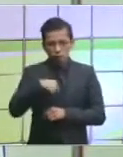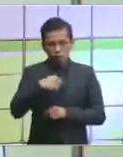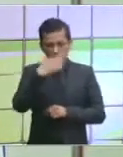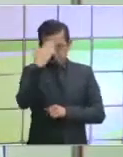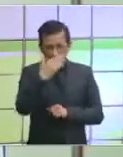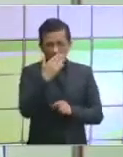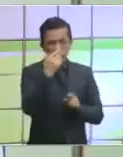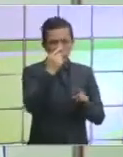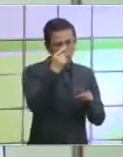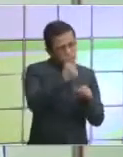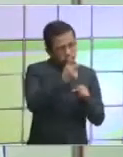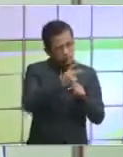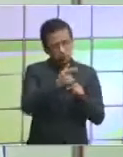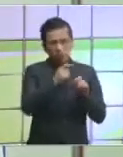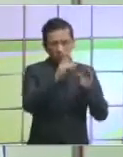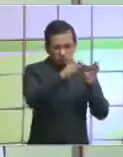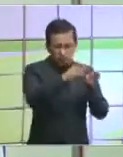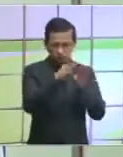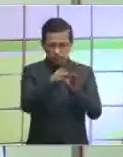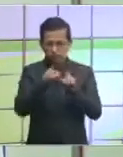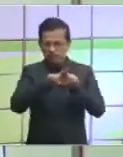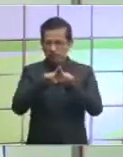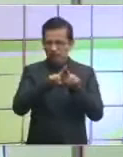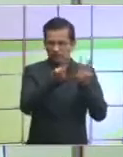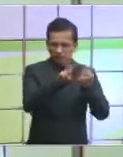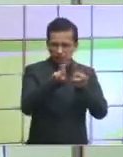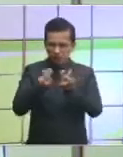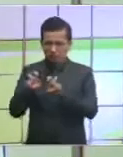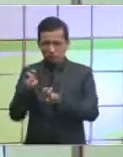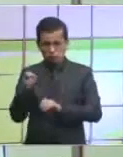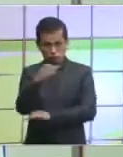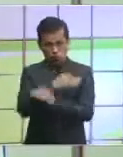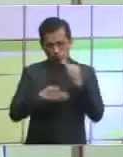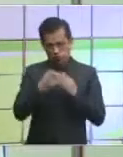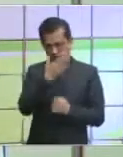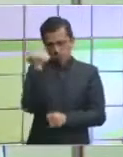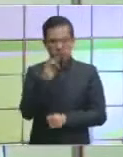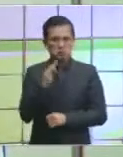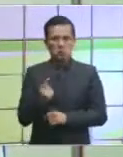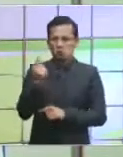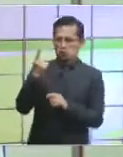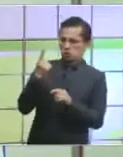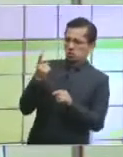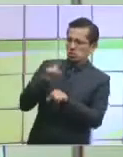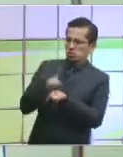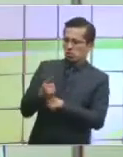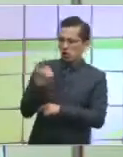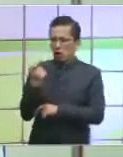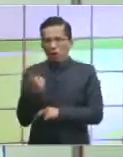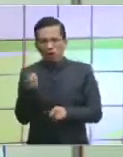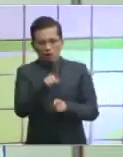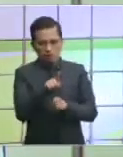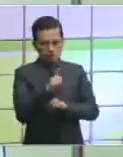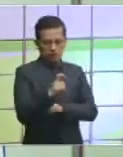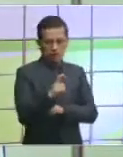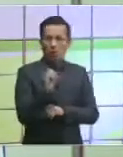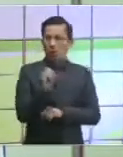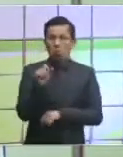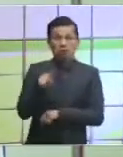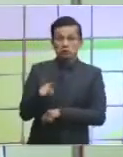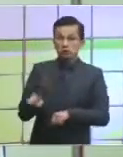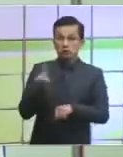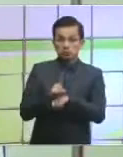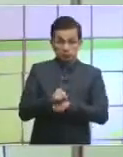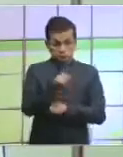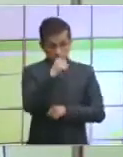cotidianamente nos presentan en el mundo judicial un día hay un asunto de armas al otro de un asunto de aguas o en la misma sesión hay un asunto